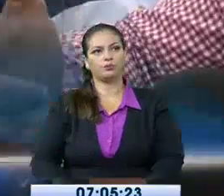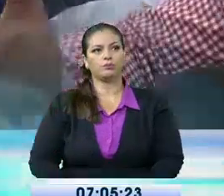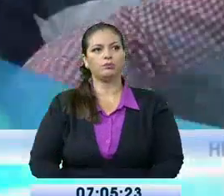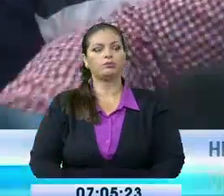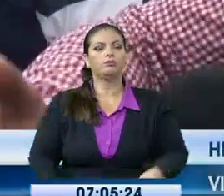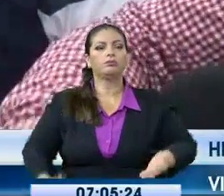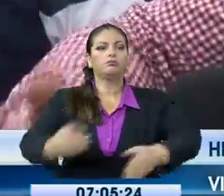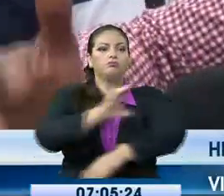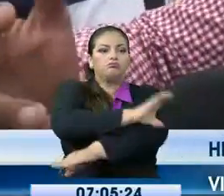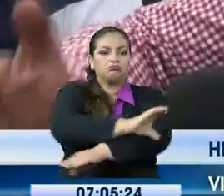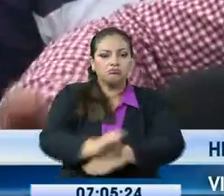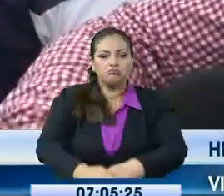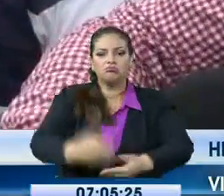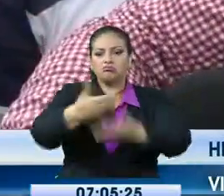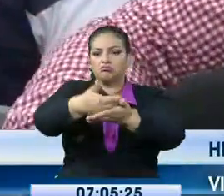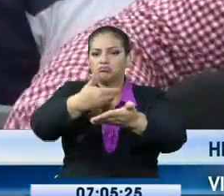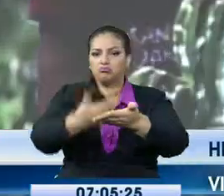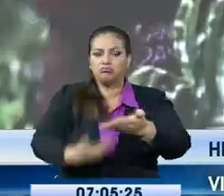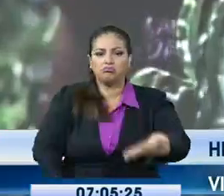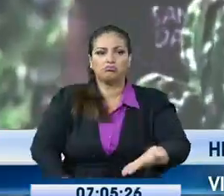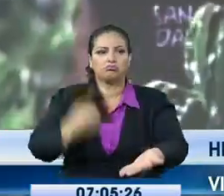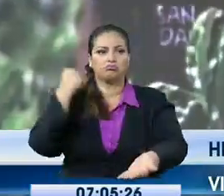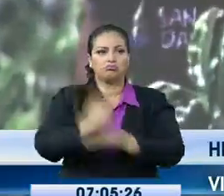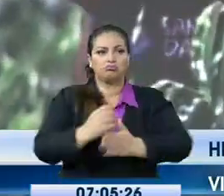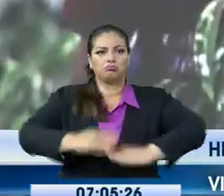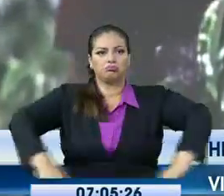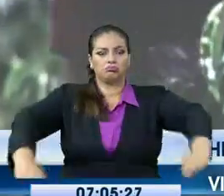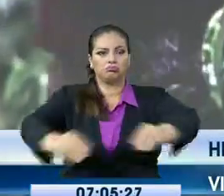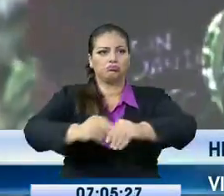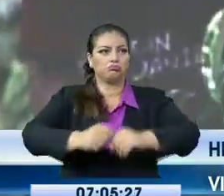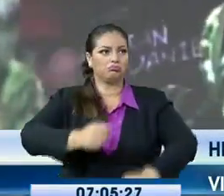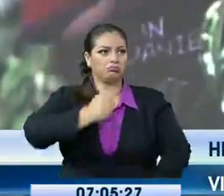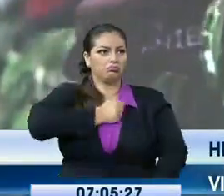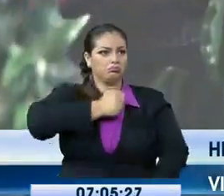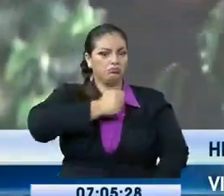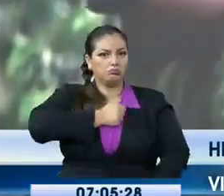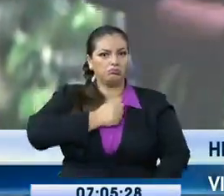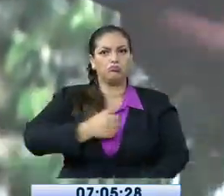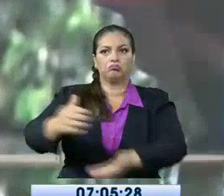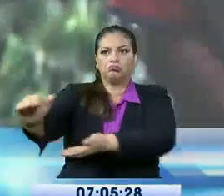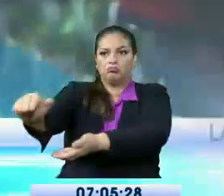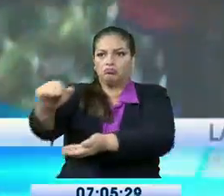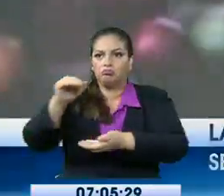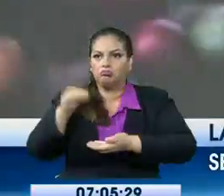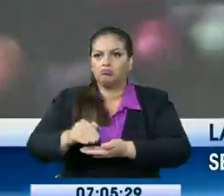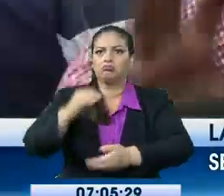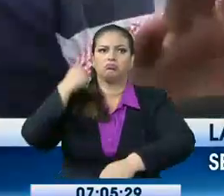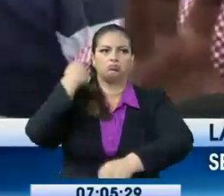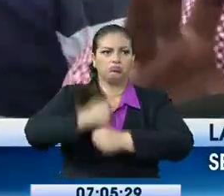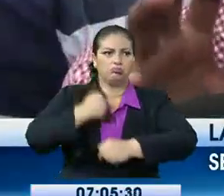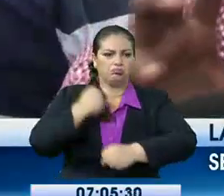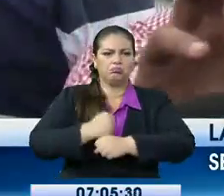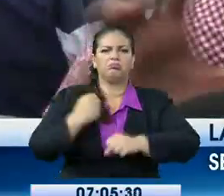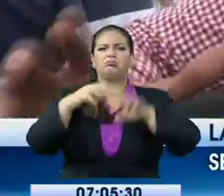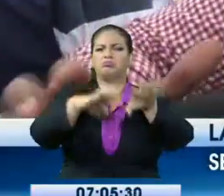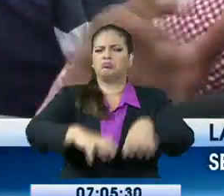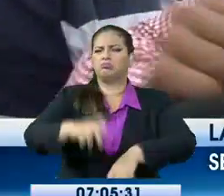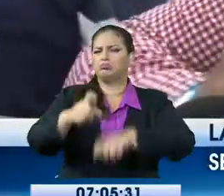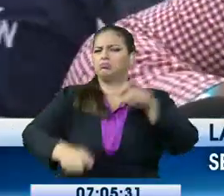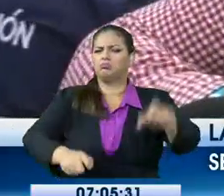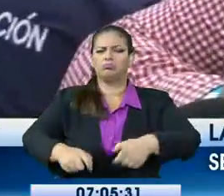de kits agrícolas, chatarrización, asociatividad, comercialización y todo lo que el agricultor necesite para